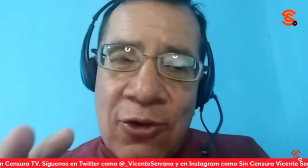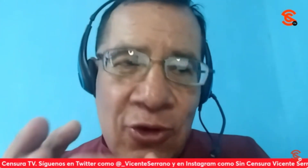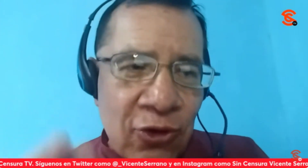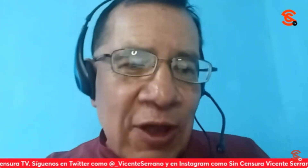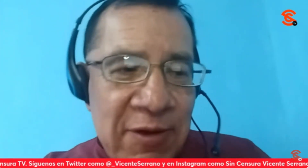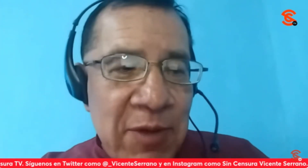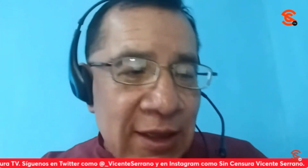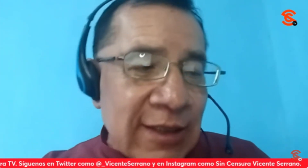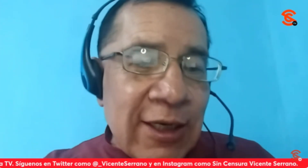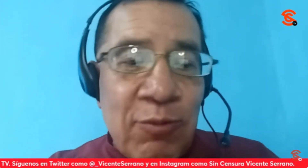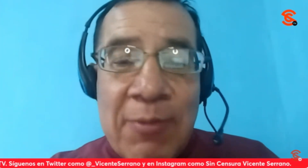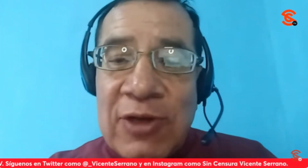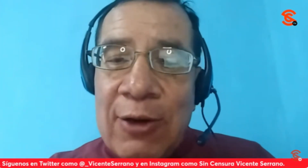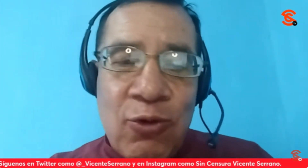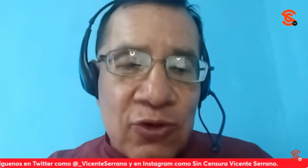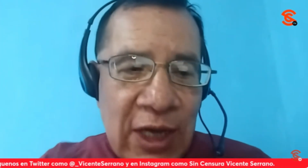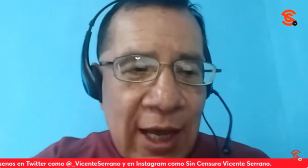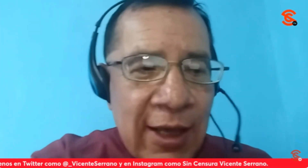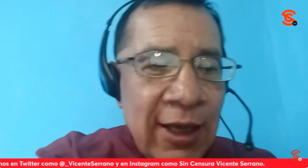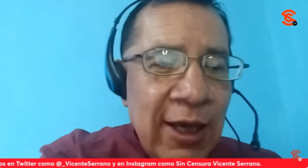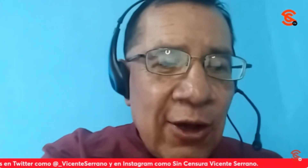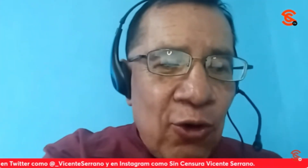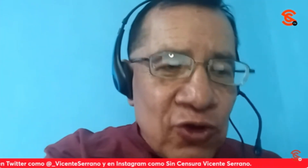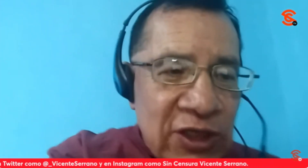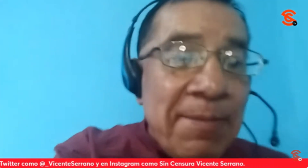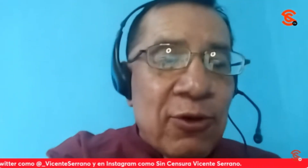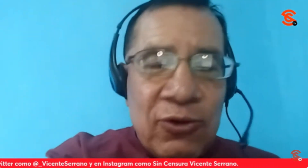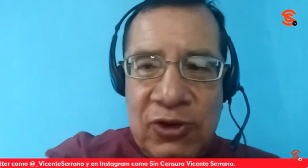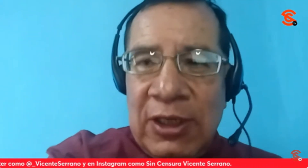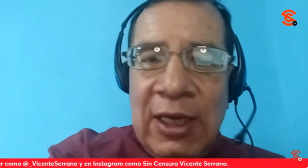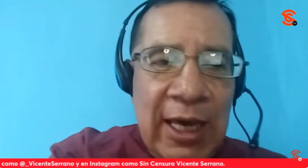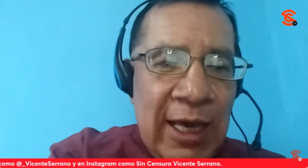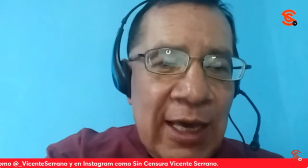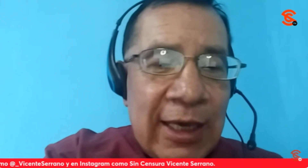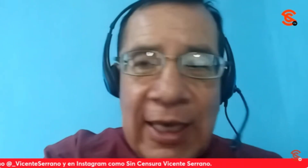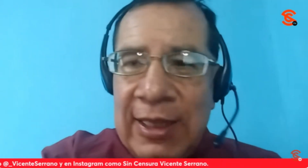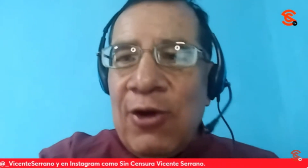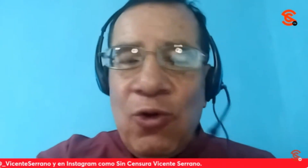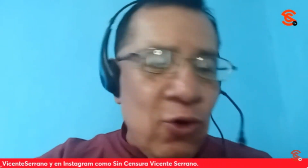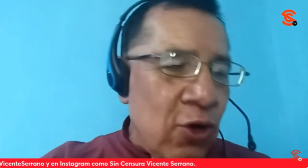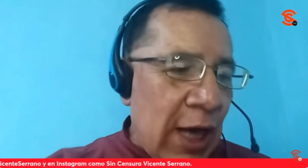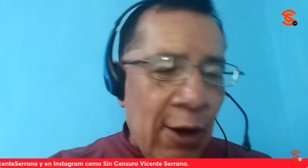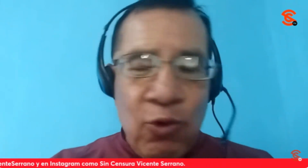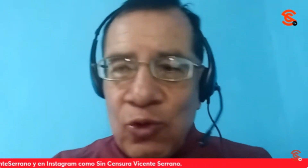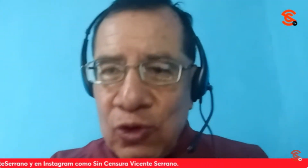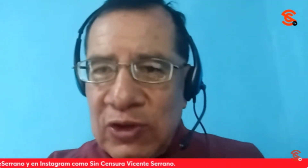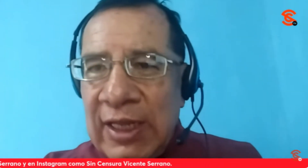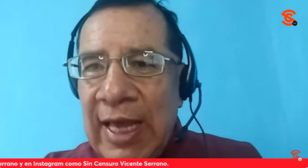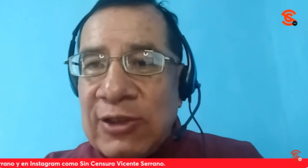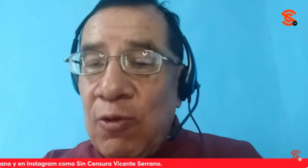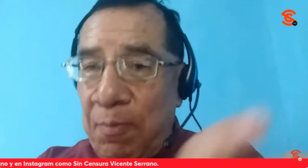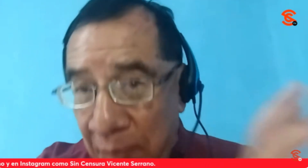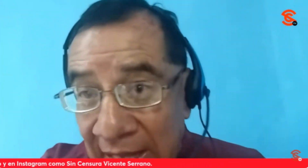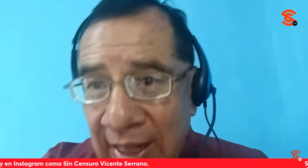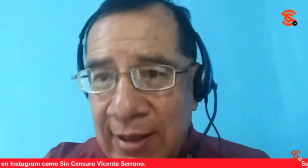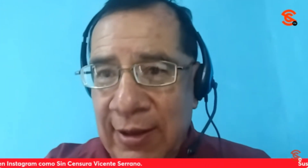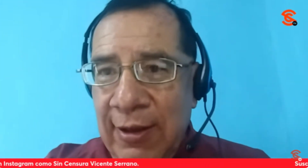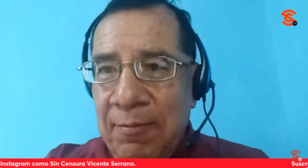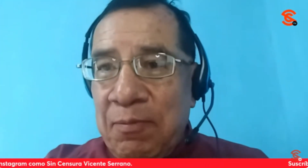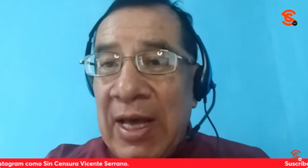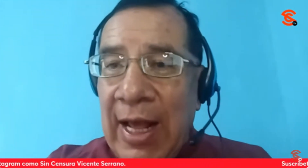yo le pido, don David, mientras retomamos algunos conceptos que dio Augusto